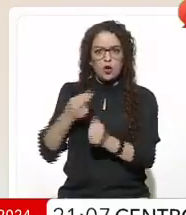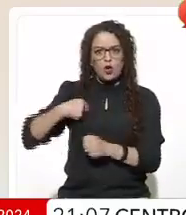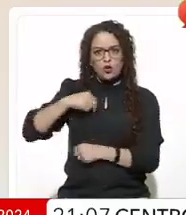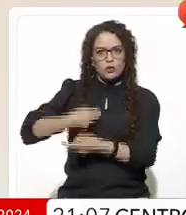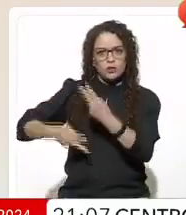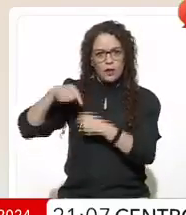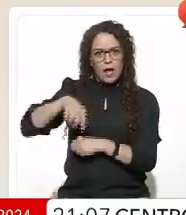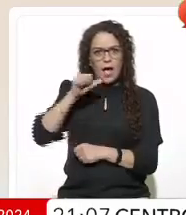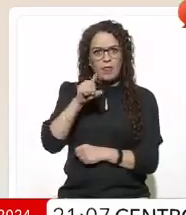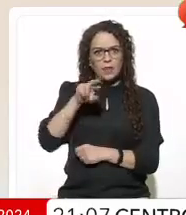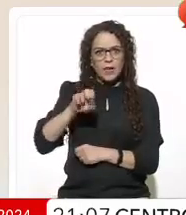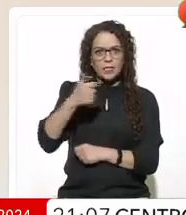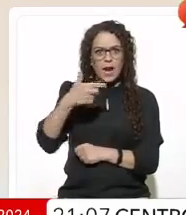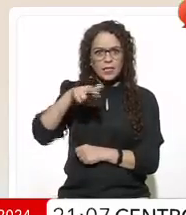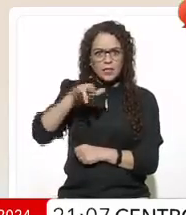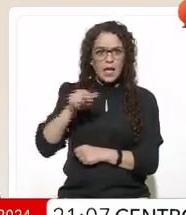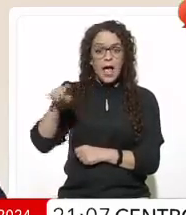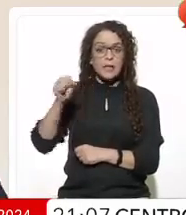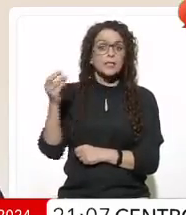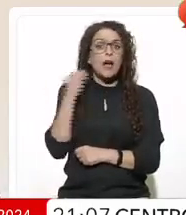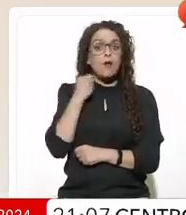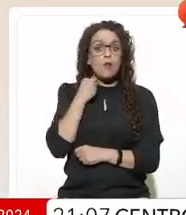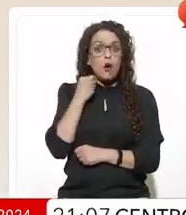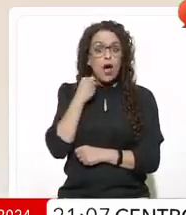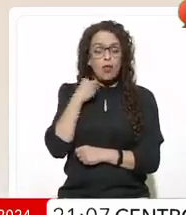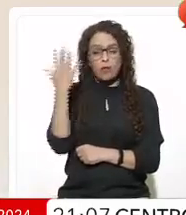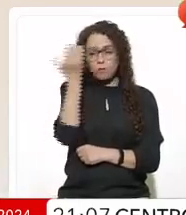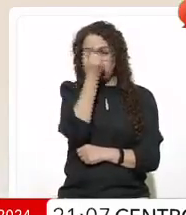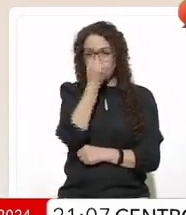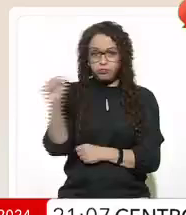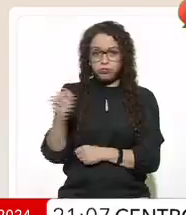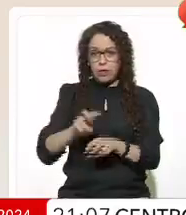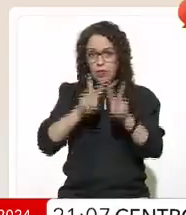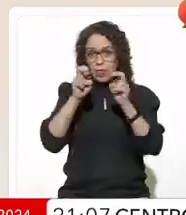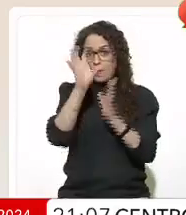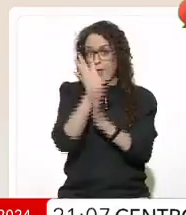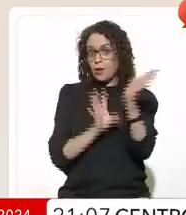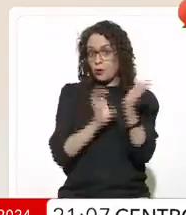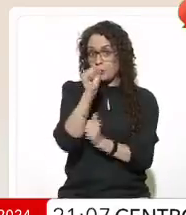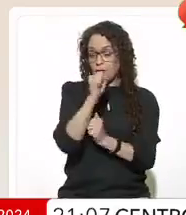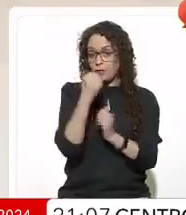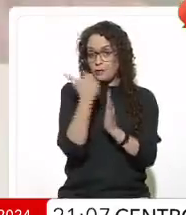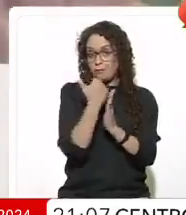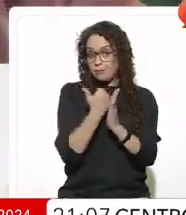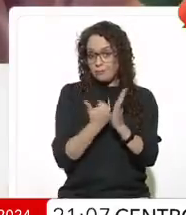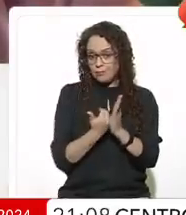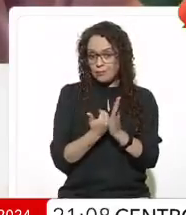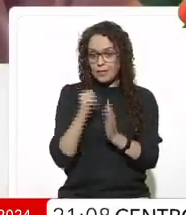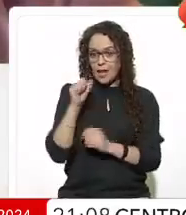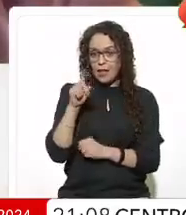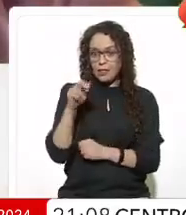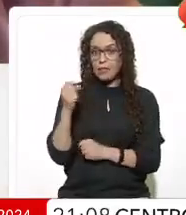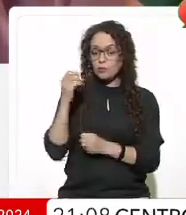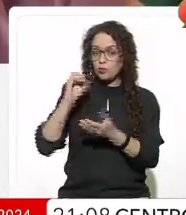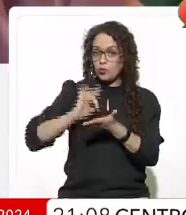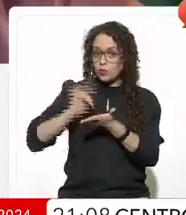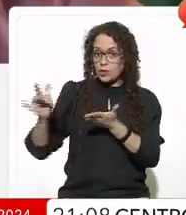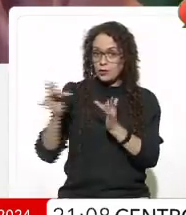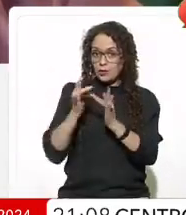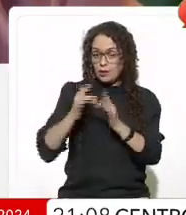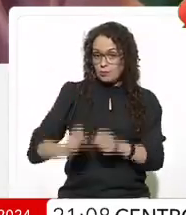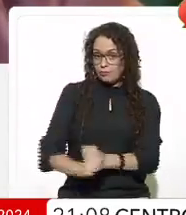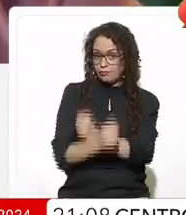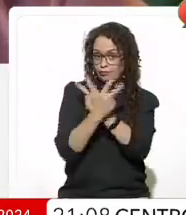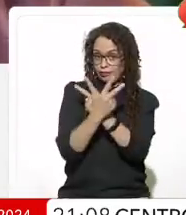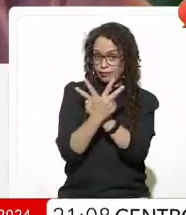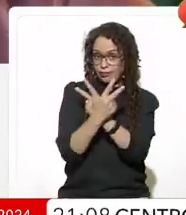es abogado, constitucionalista, experto en la materia. Y muchas gracias, Andrés, por conectarte con nosotros vía